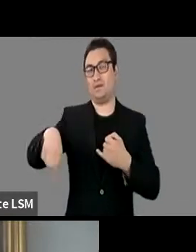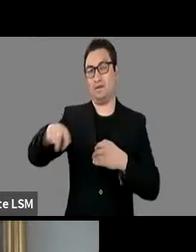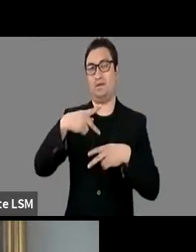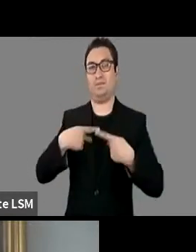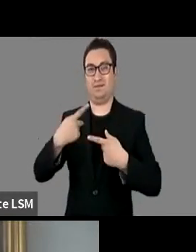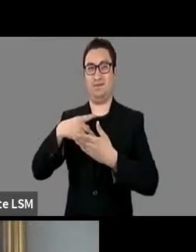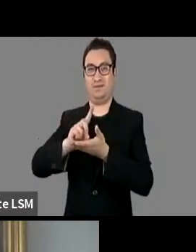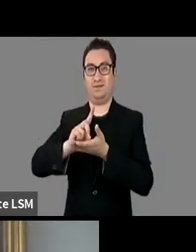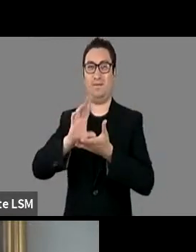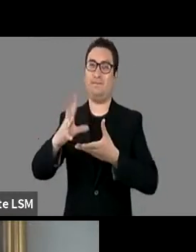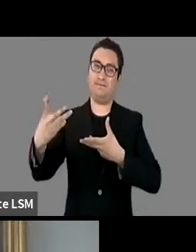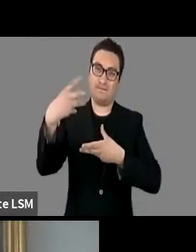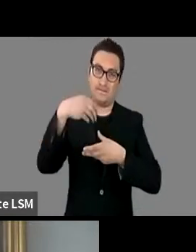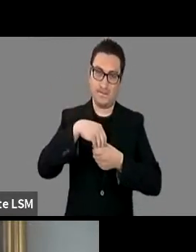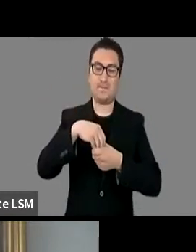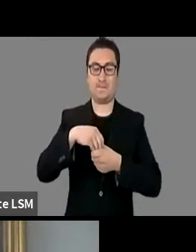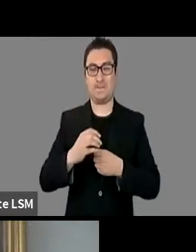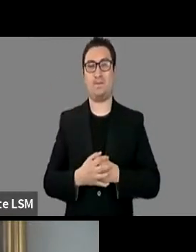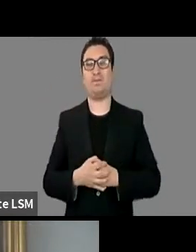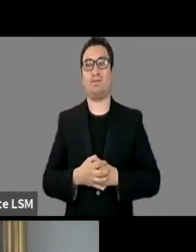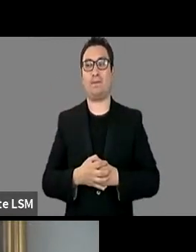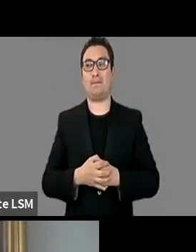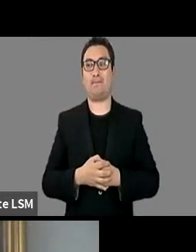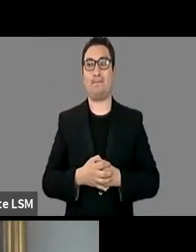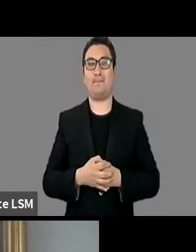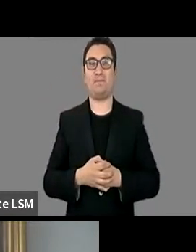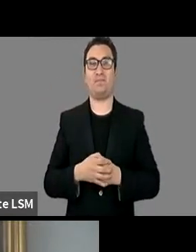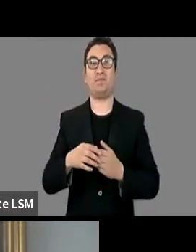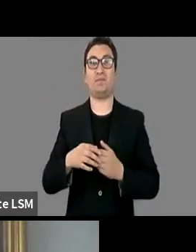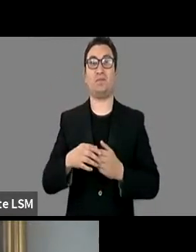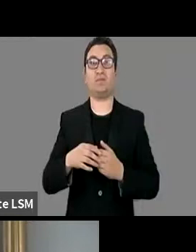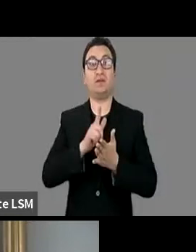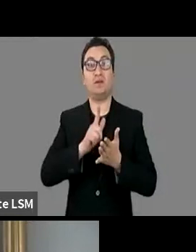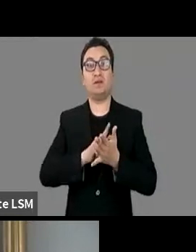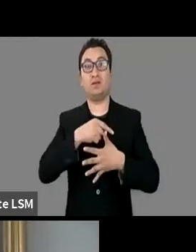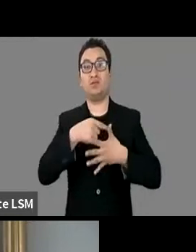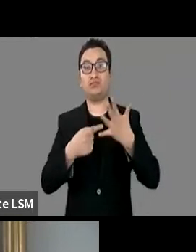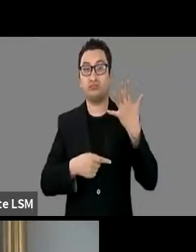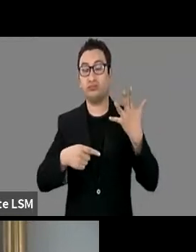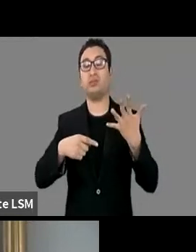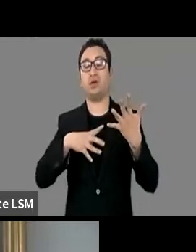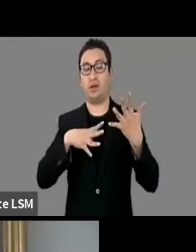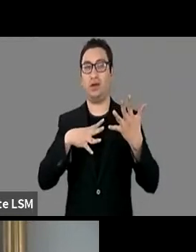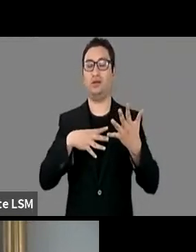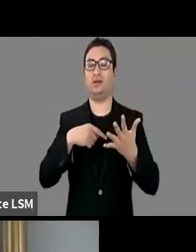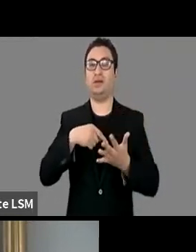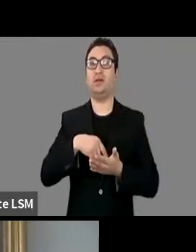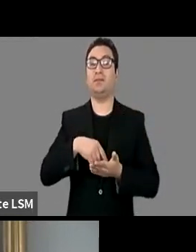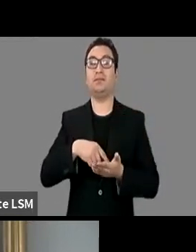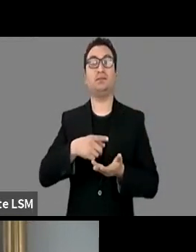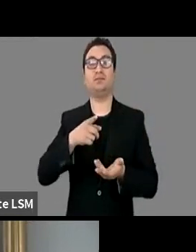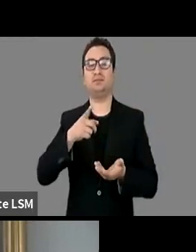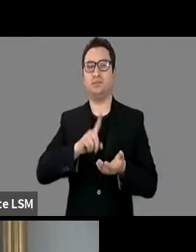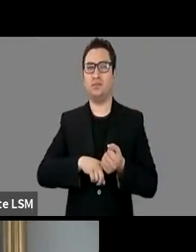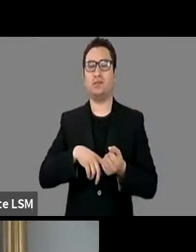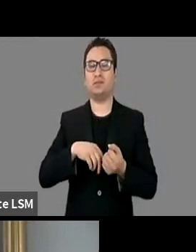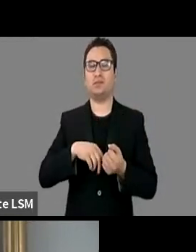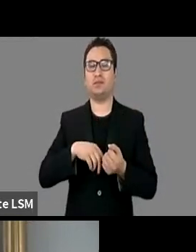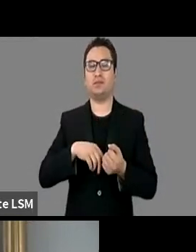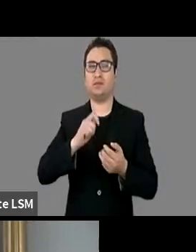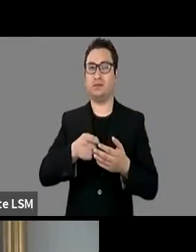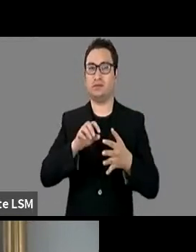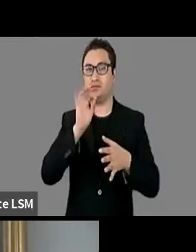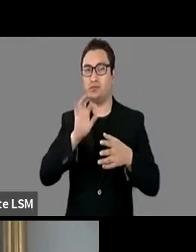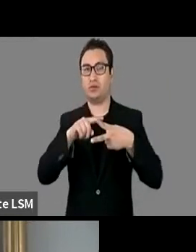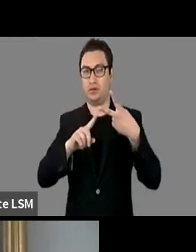con discapacidad y se rige por ciertos principios. Solamente voy a hacer referencia a dos principios,